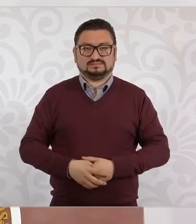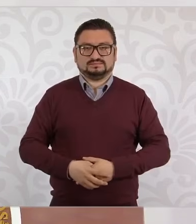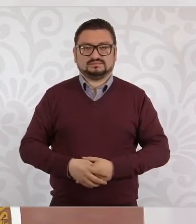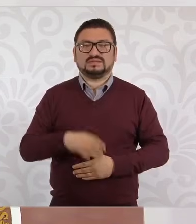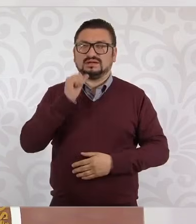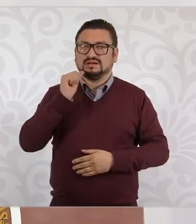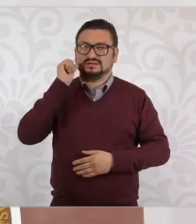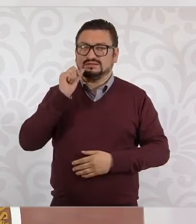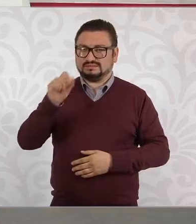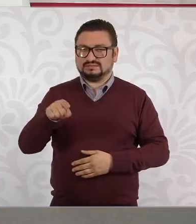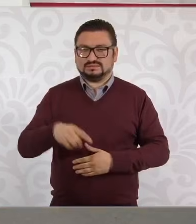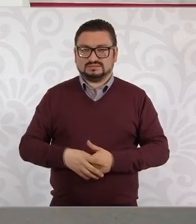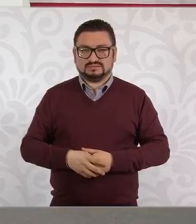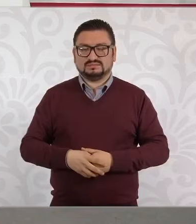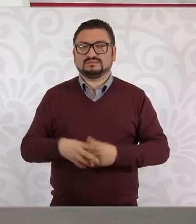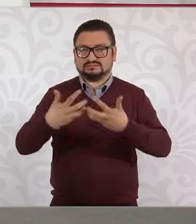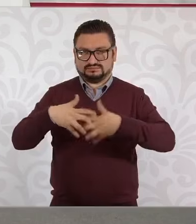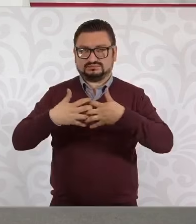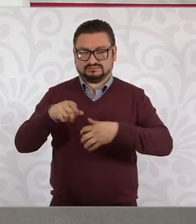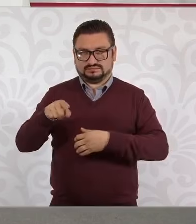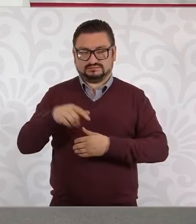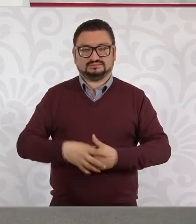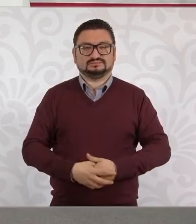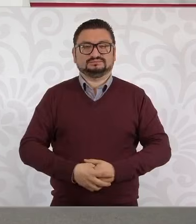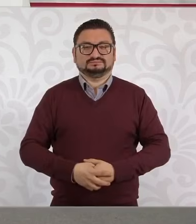de ayer, de la refinería.